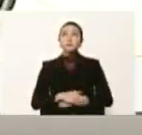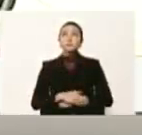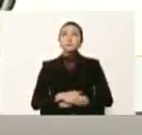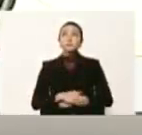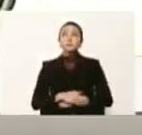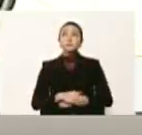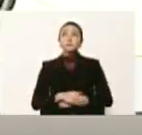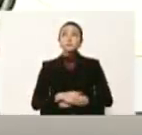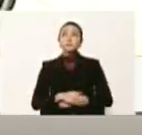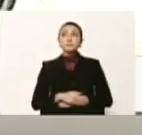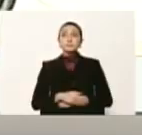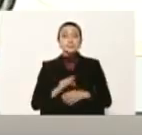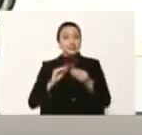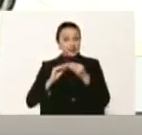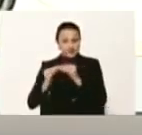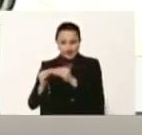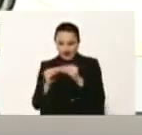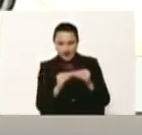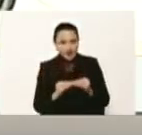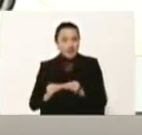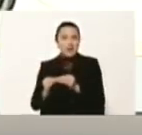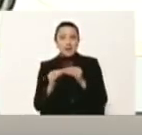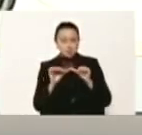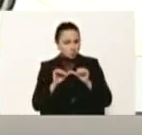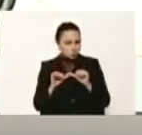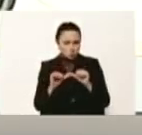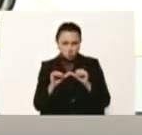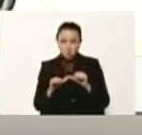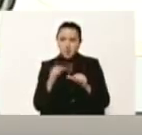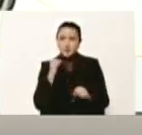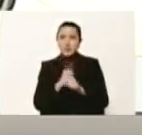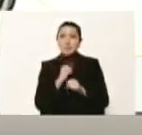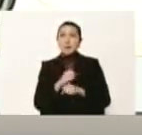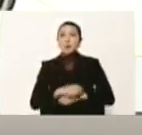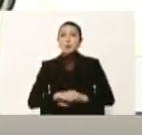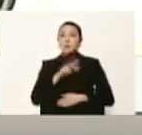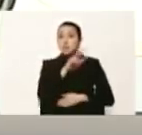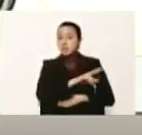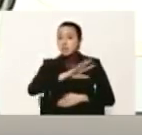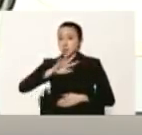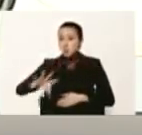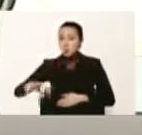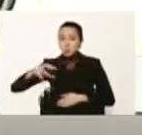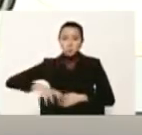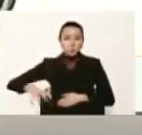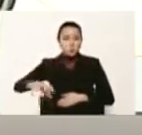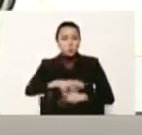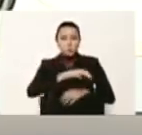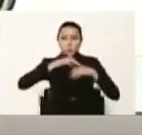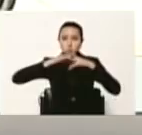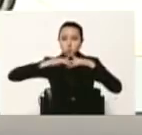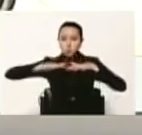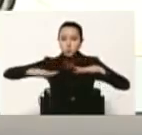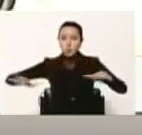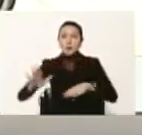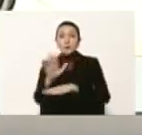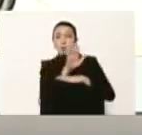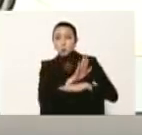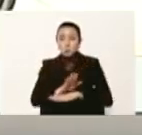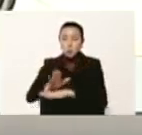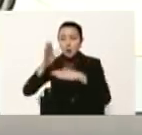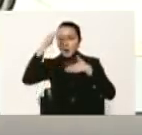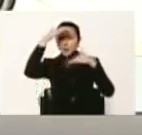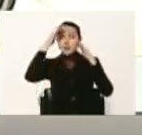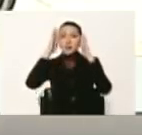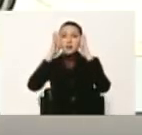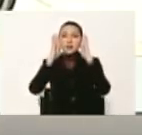todos los espacios recuperados. Vamos a mantener 34 puntos de despliegue, de seguridad, de